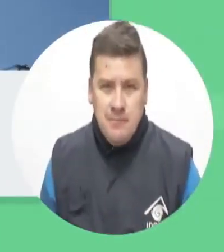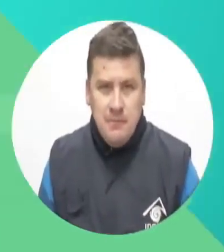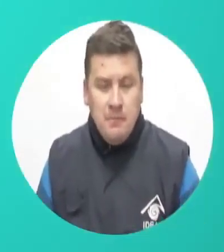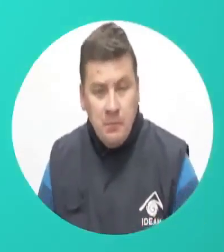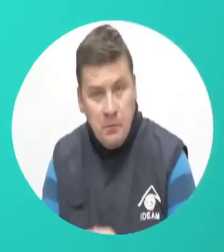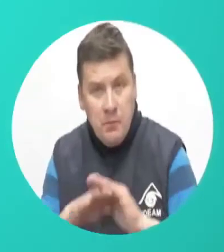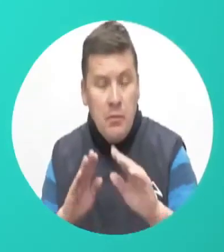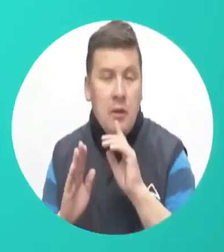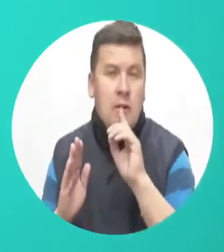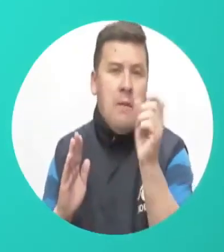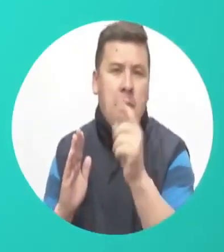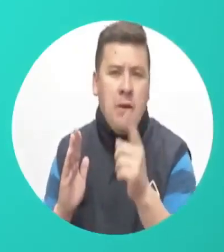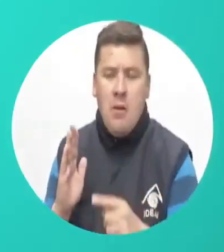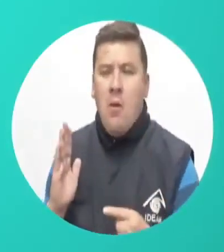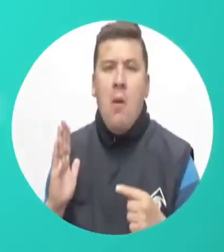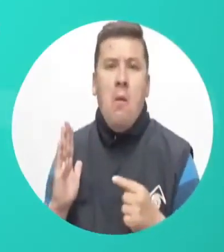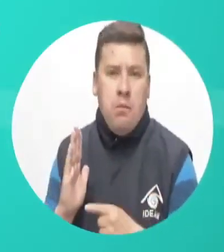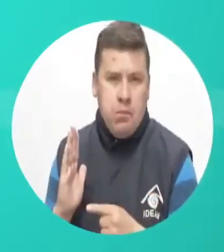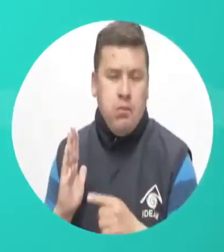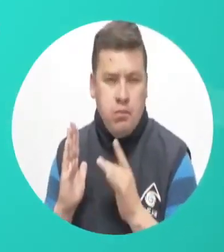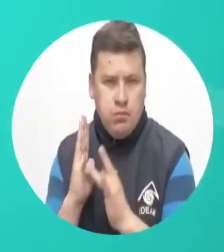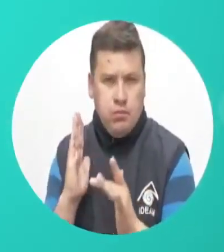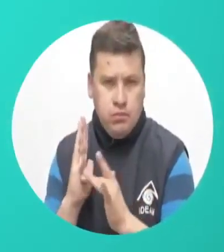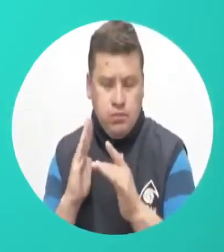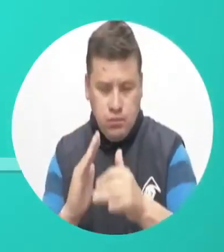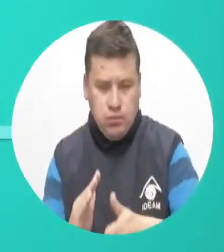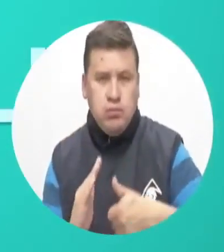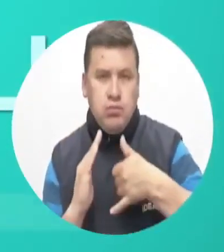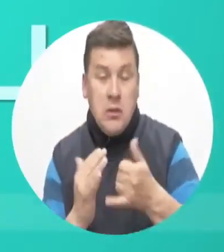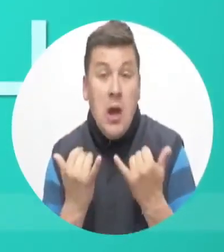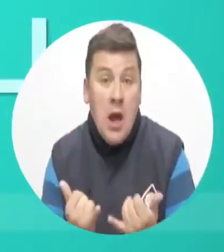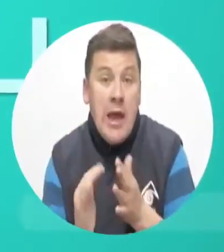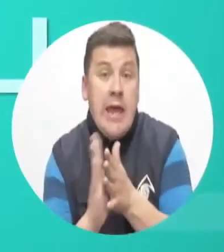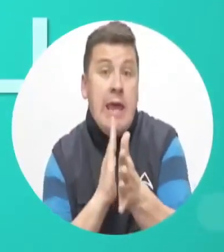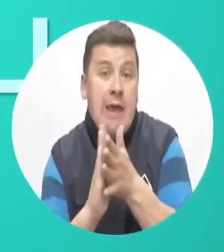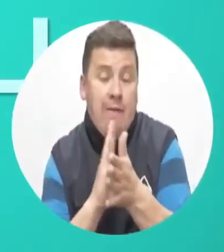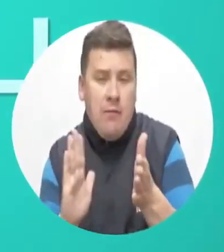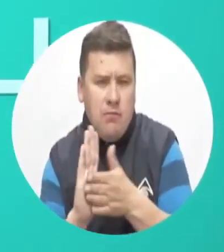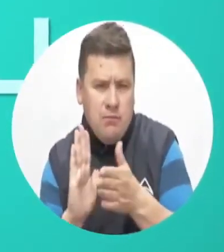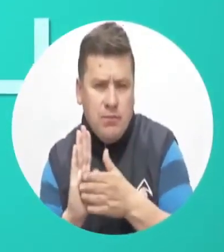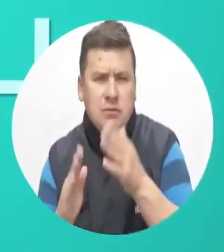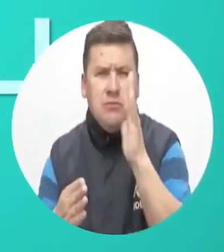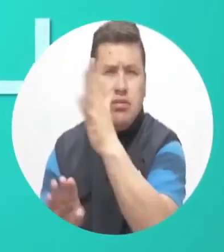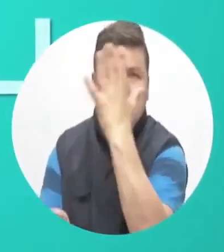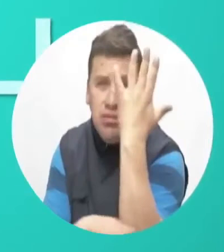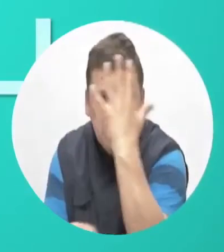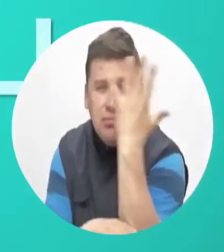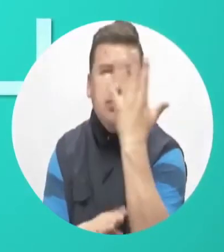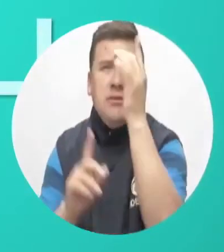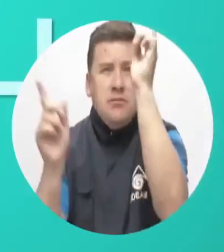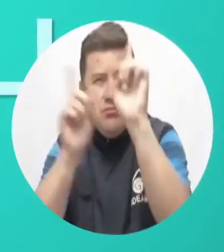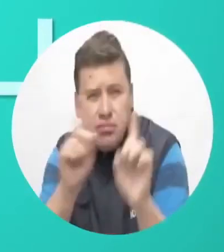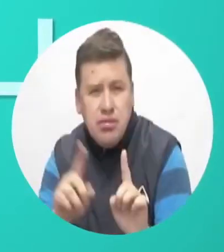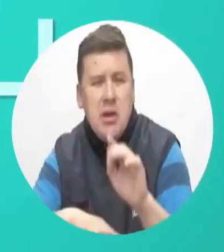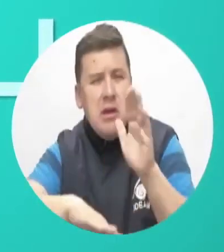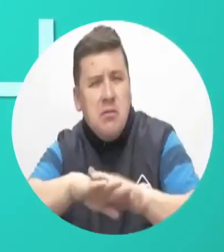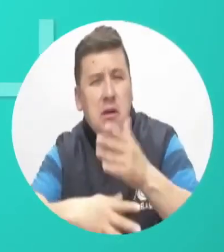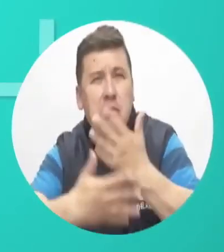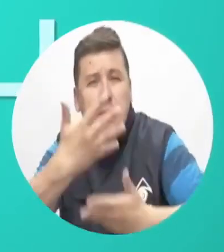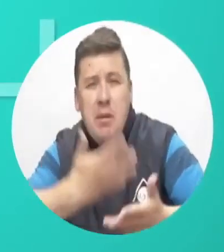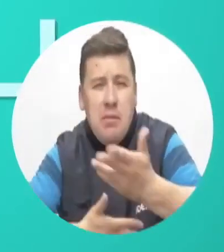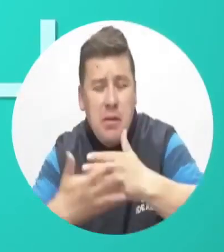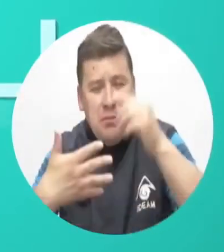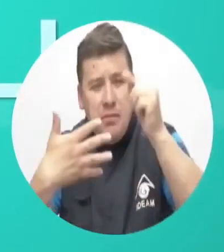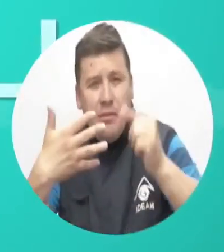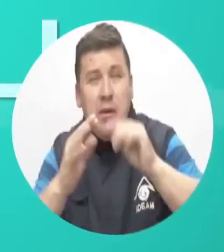www.idean.gov.co. Te invitamos a consultar la aplicación Mi Pronóstico del IDEAN. Ahora con información sobre deforestación, rayos,